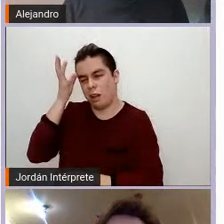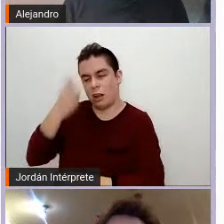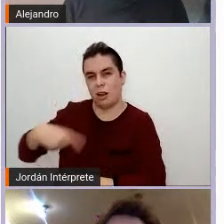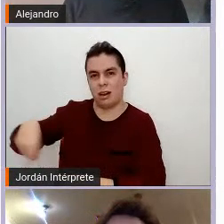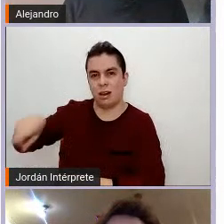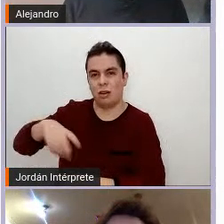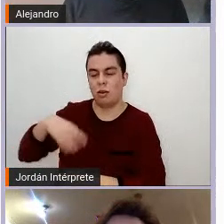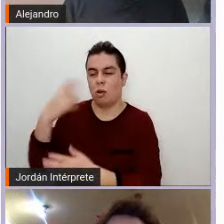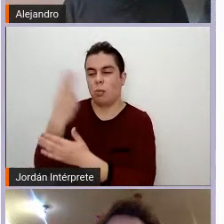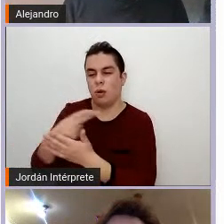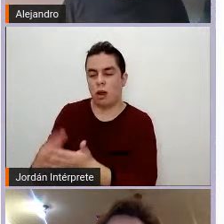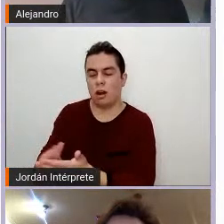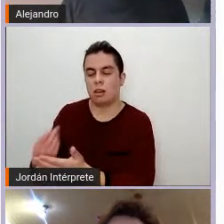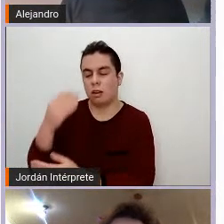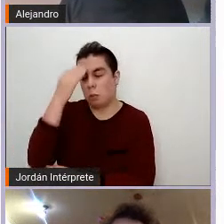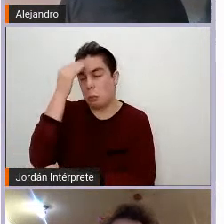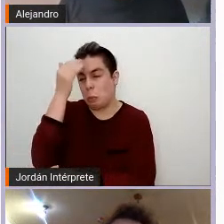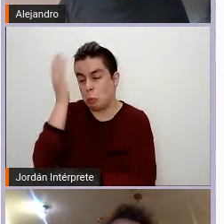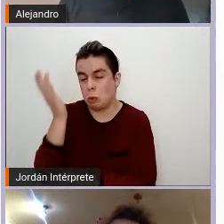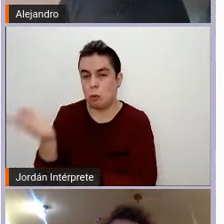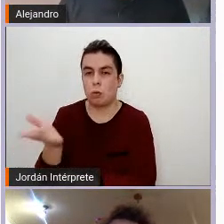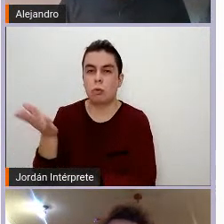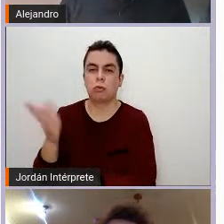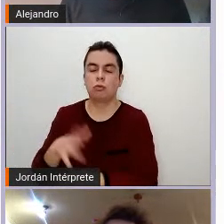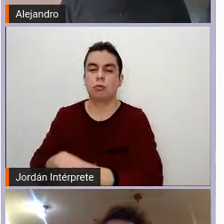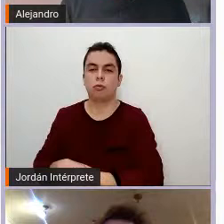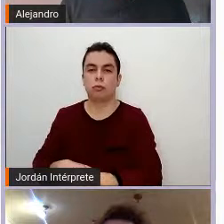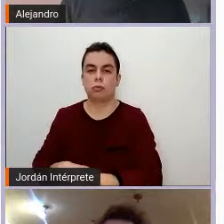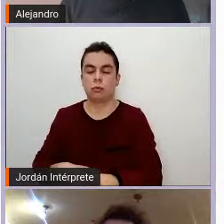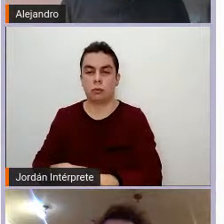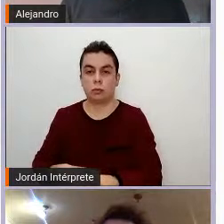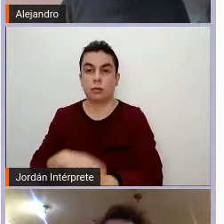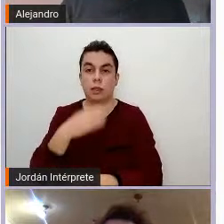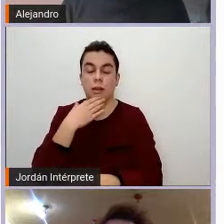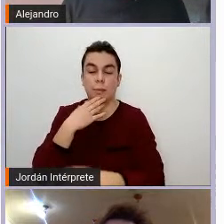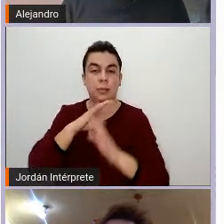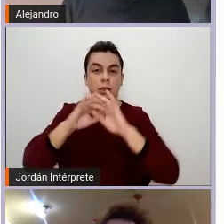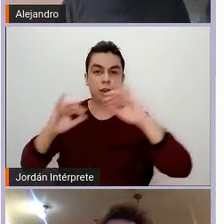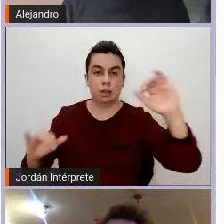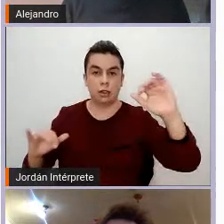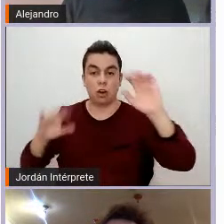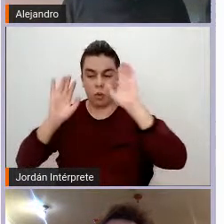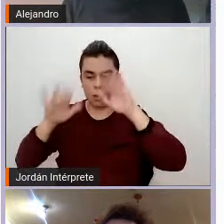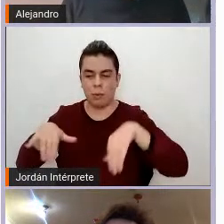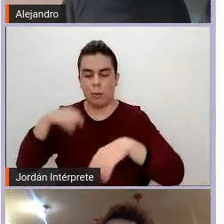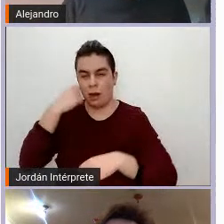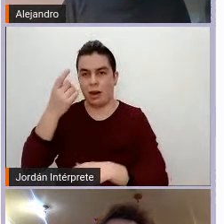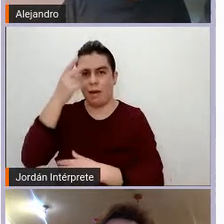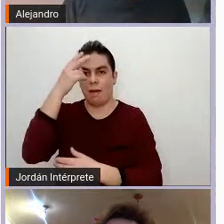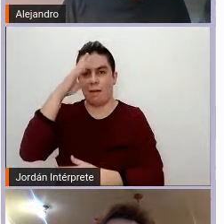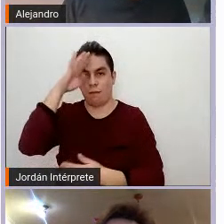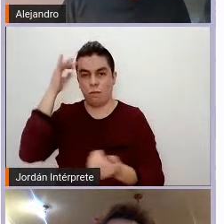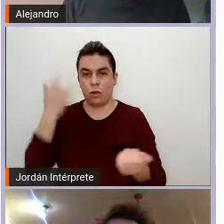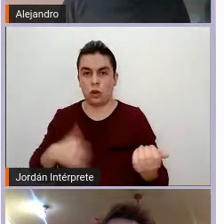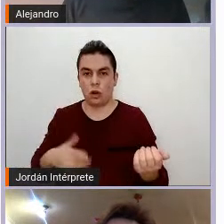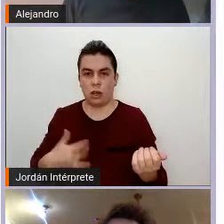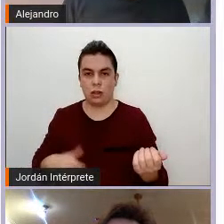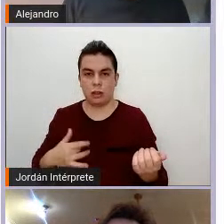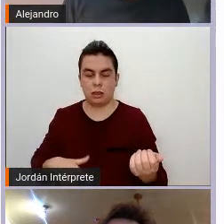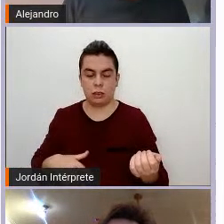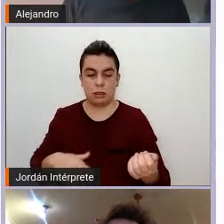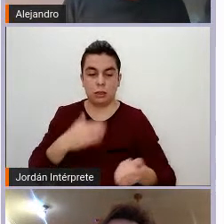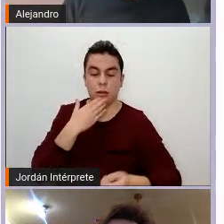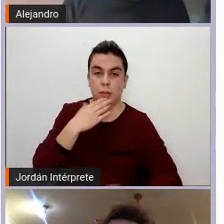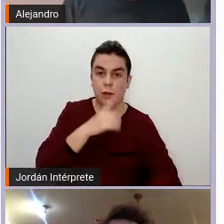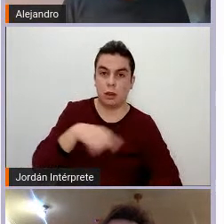popular. Como sabemos, esto también sucede con Violeta. Por otro lado, hemos visto que esta